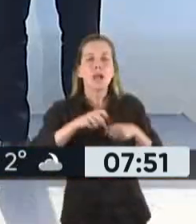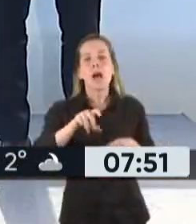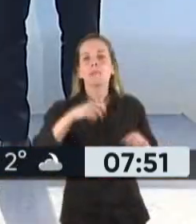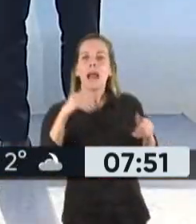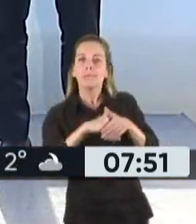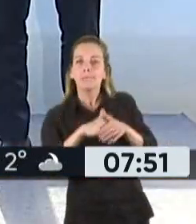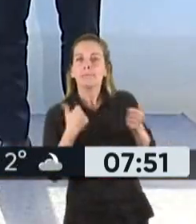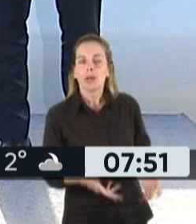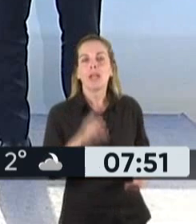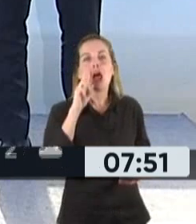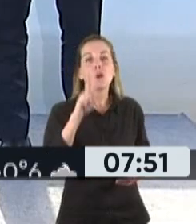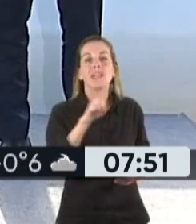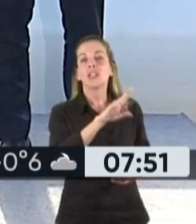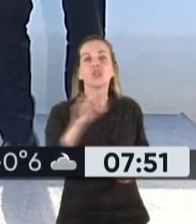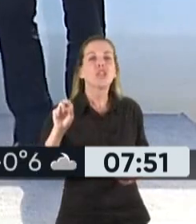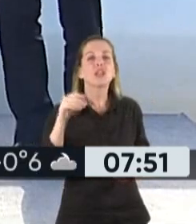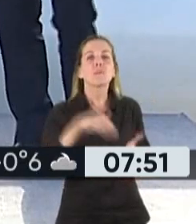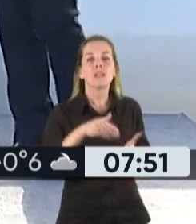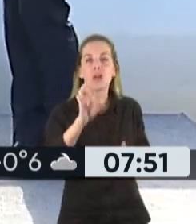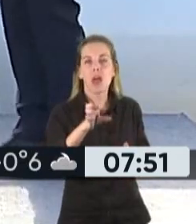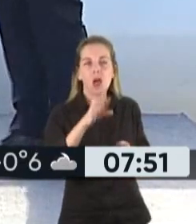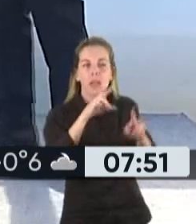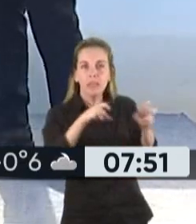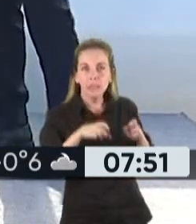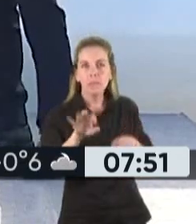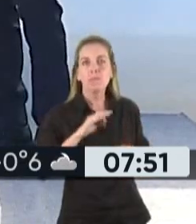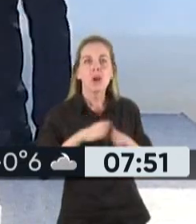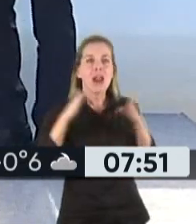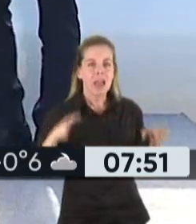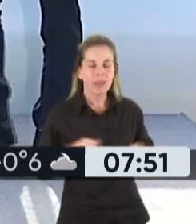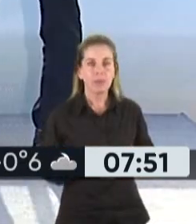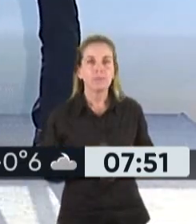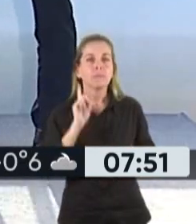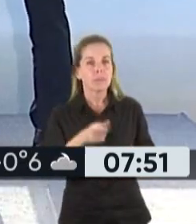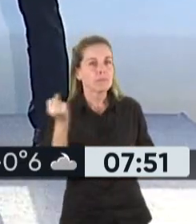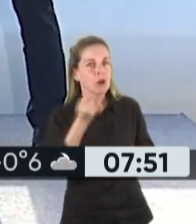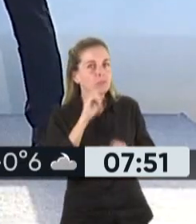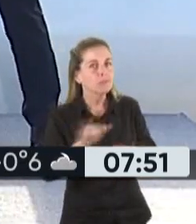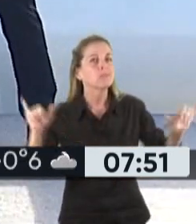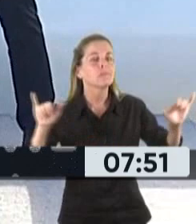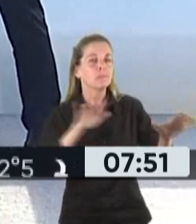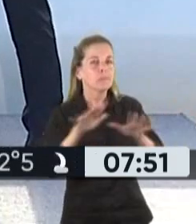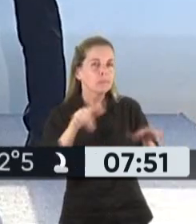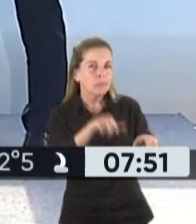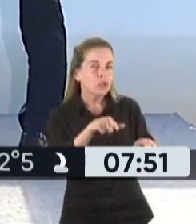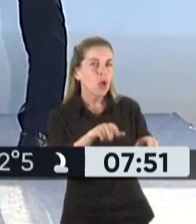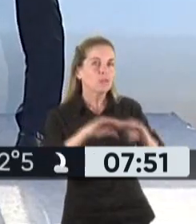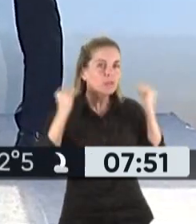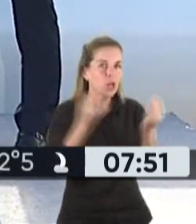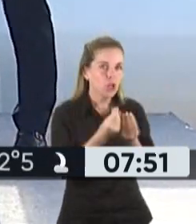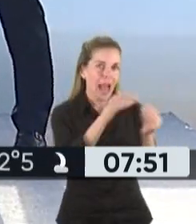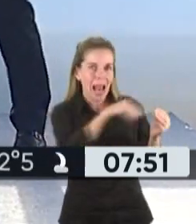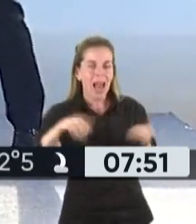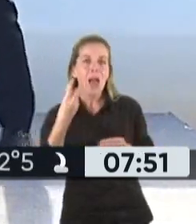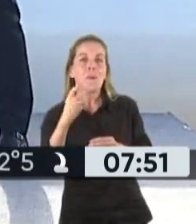caso, representando una empresa, pudieron estar dentro de esta obra magnífica que